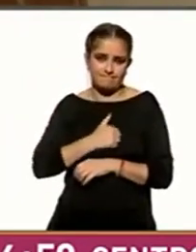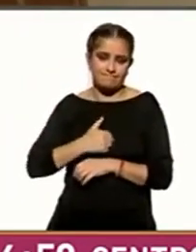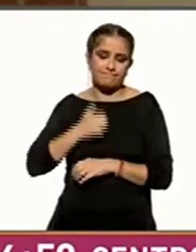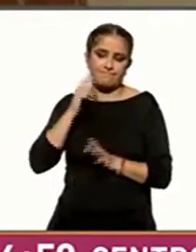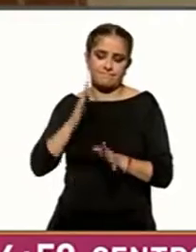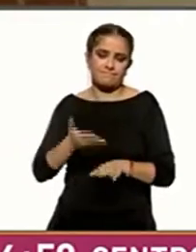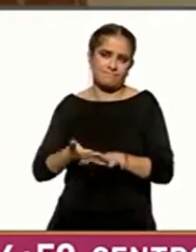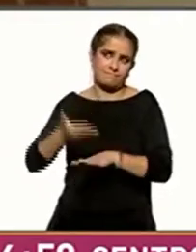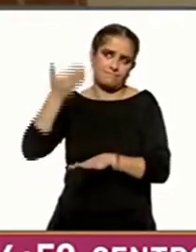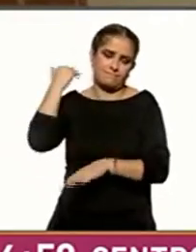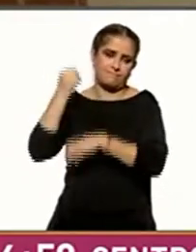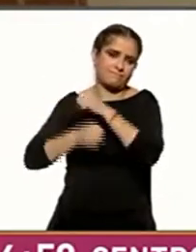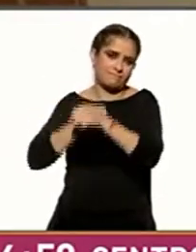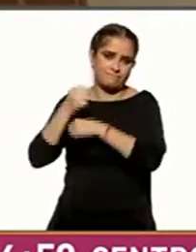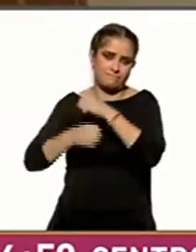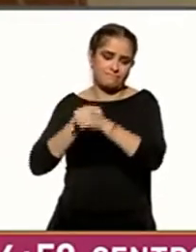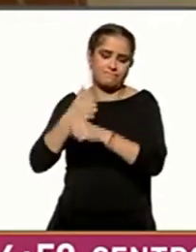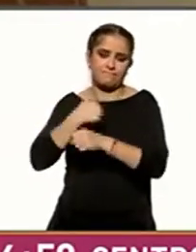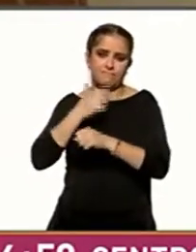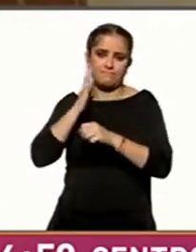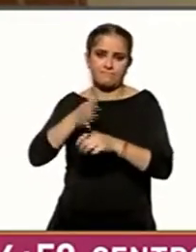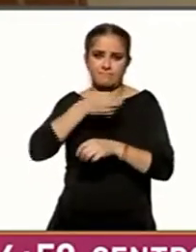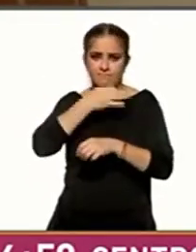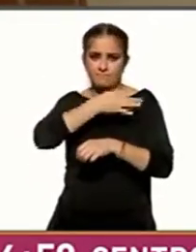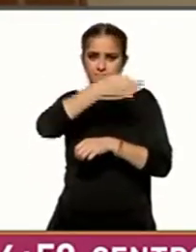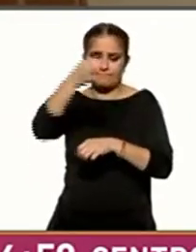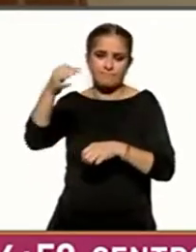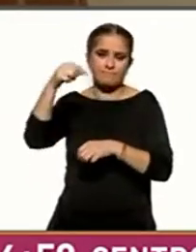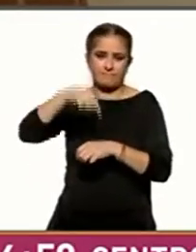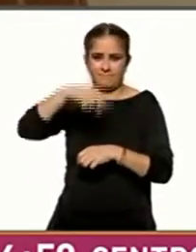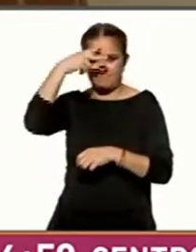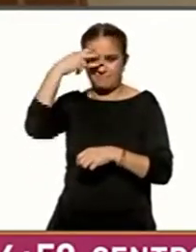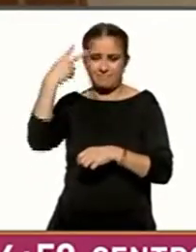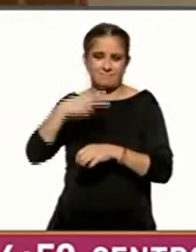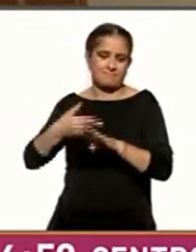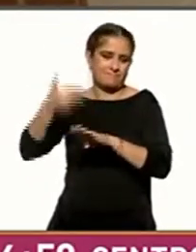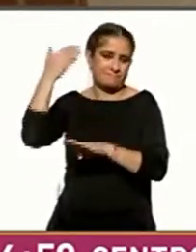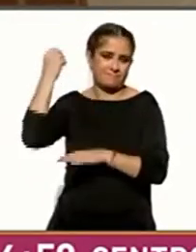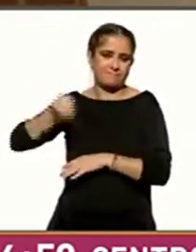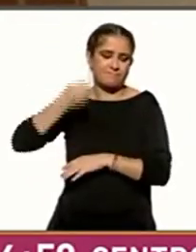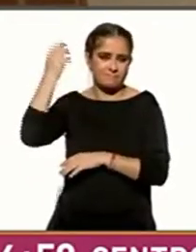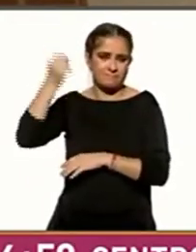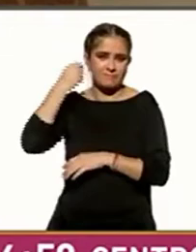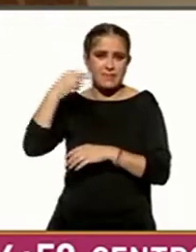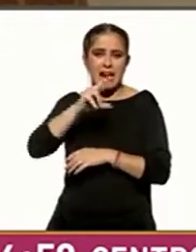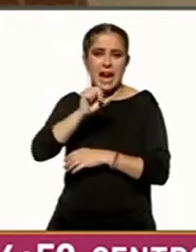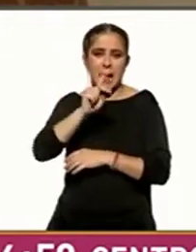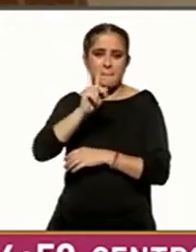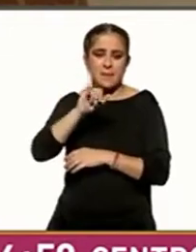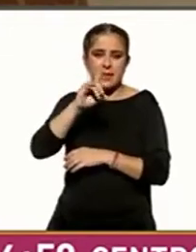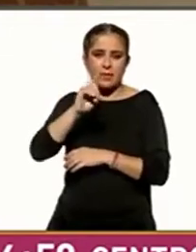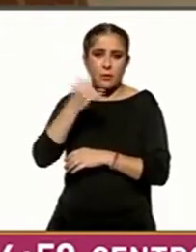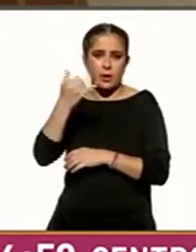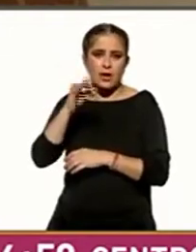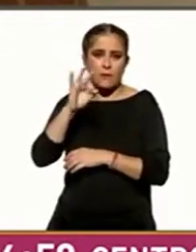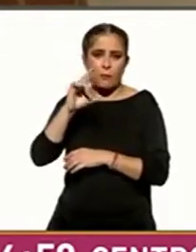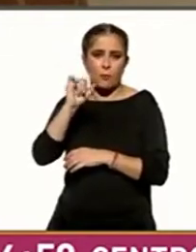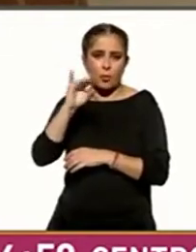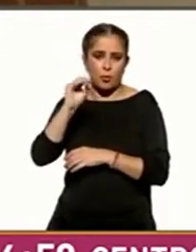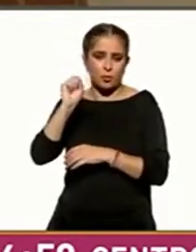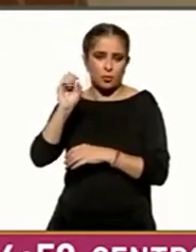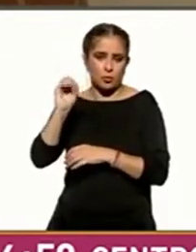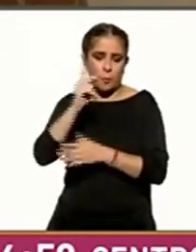desde hace años, desde que en México tuvimos este evento conocido como Rápido y Furioso.